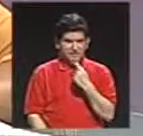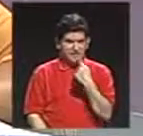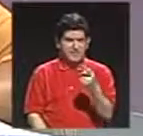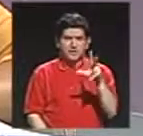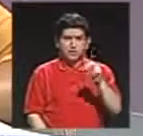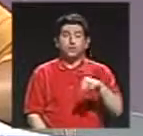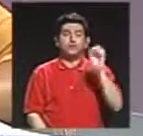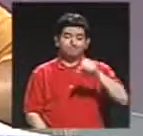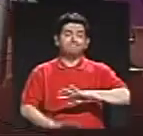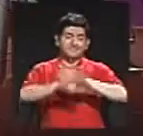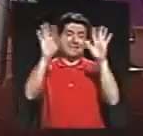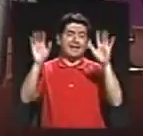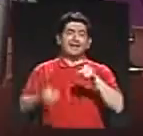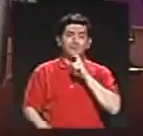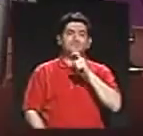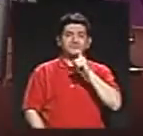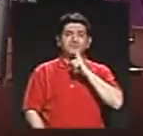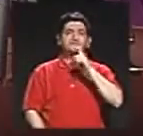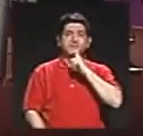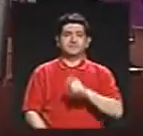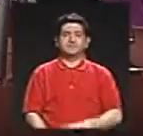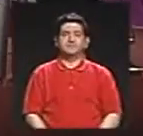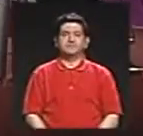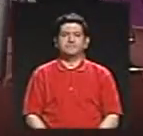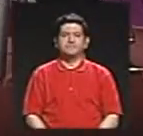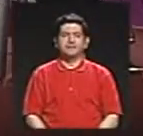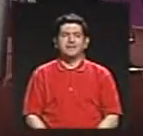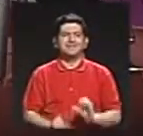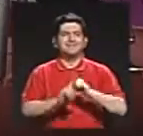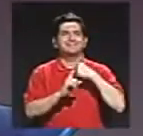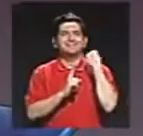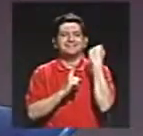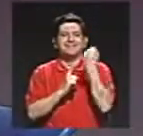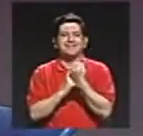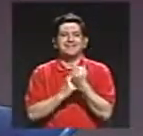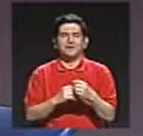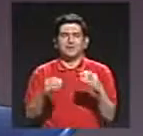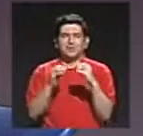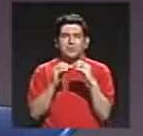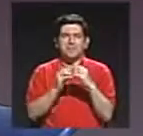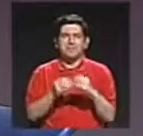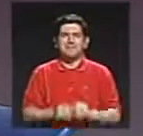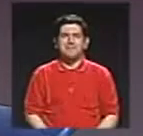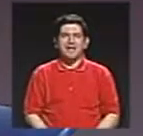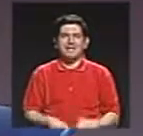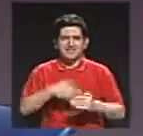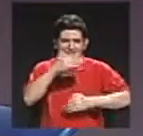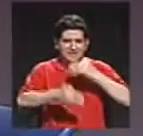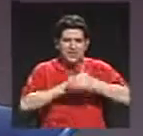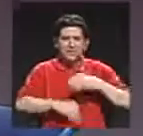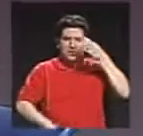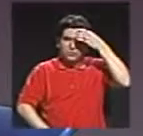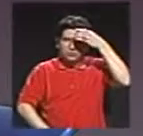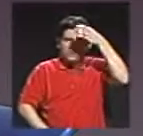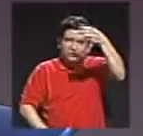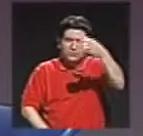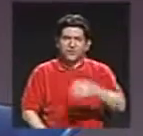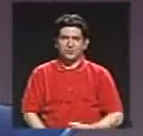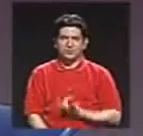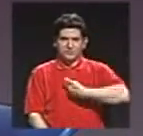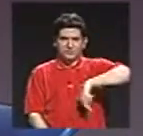Claro claro que sí nos cuesta porque por una situación más programada culturalmente verdad